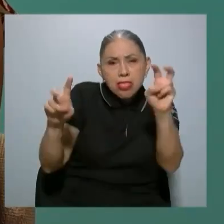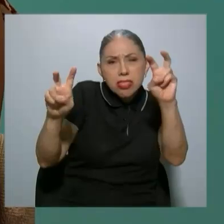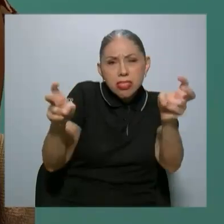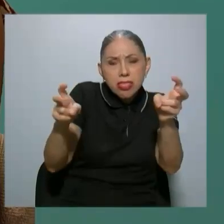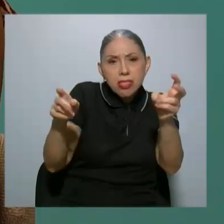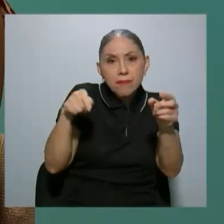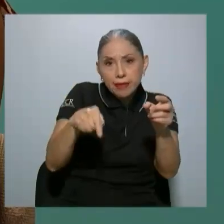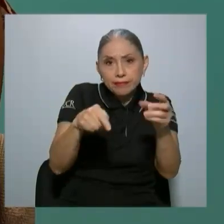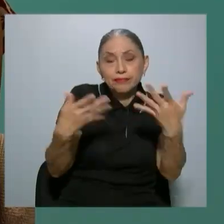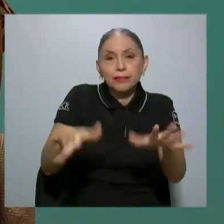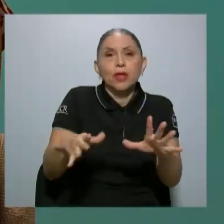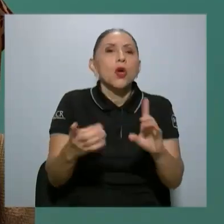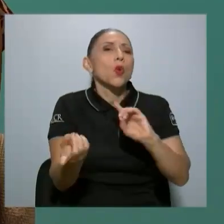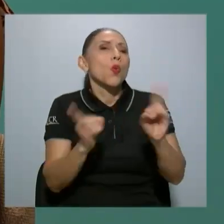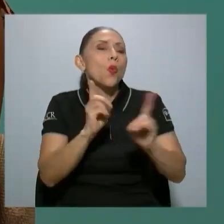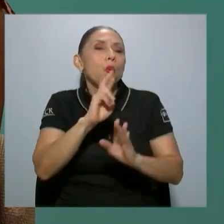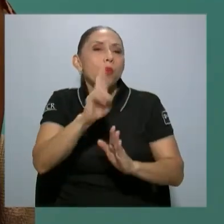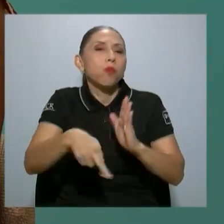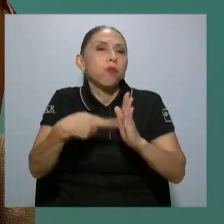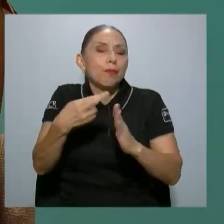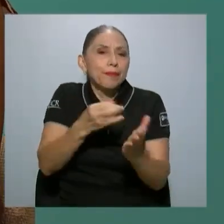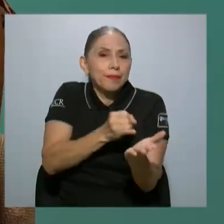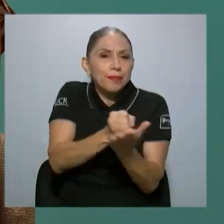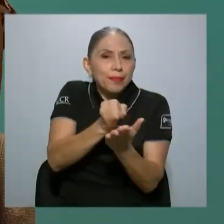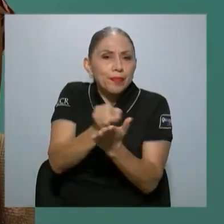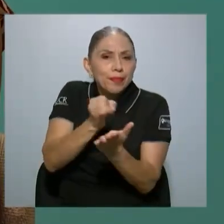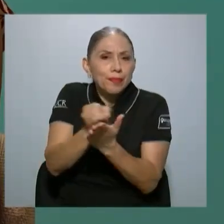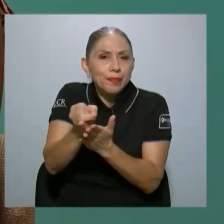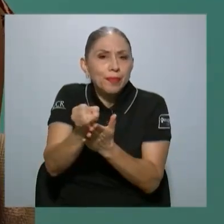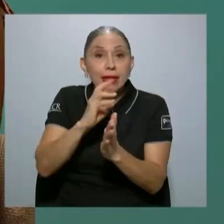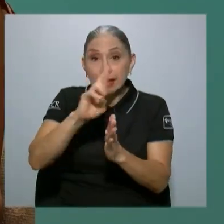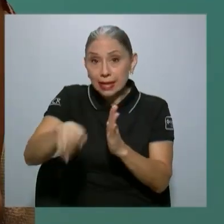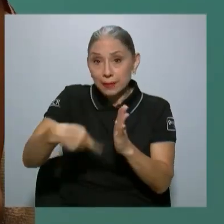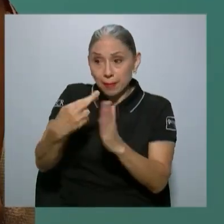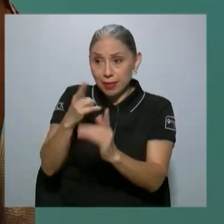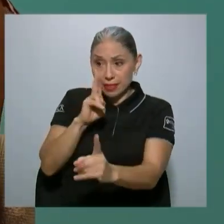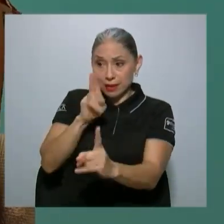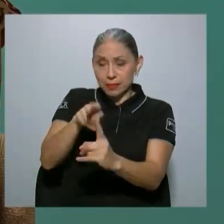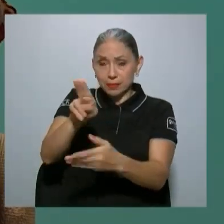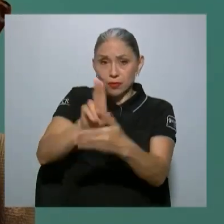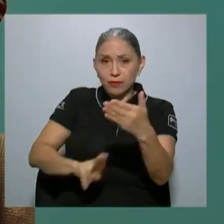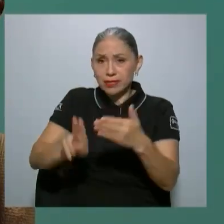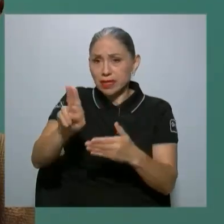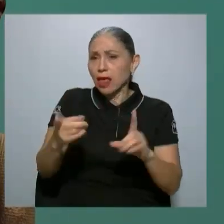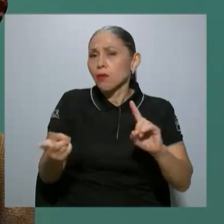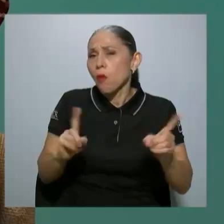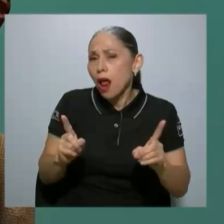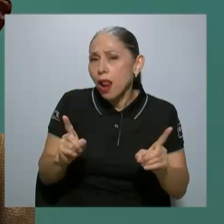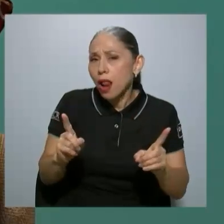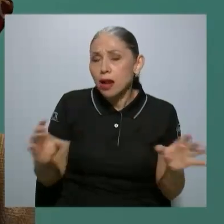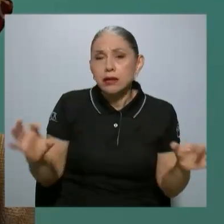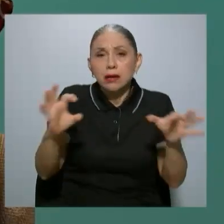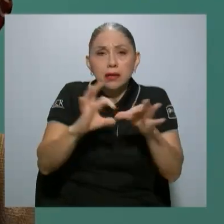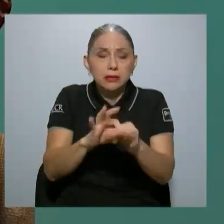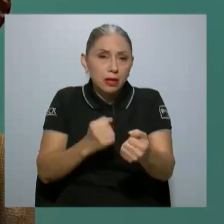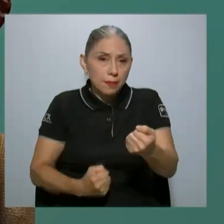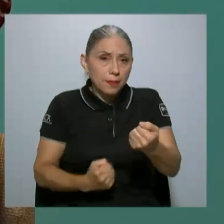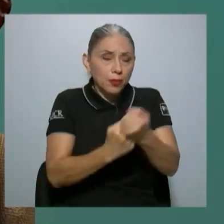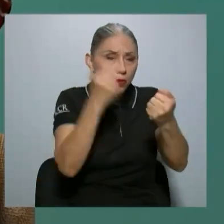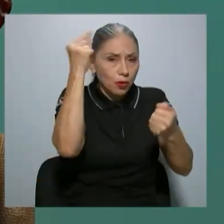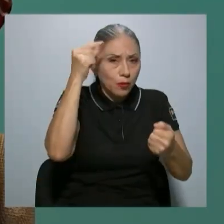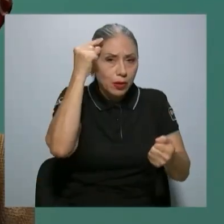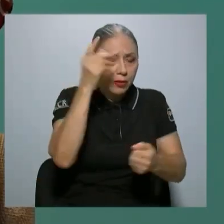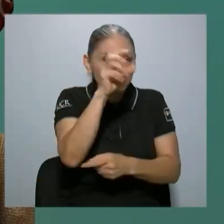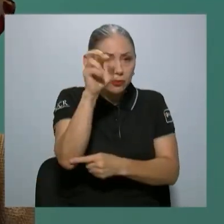cuál era el papel de la investigación y el papel incluso de la misma universidad con respecto al apoyo que le podía dar al gobierno de Costa